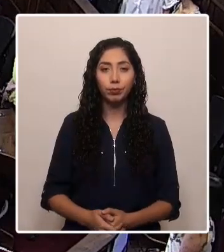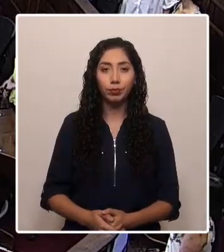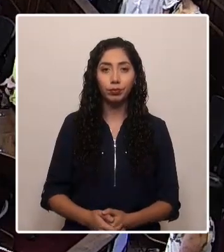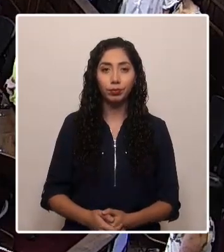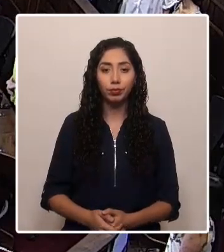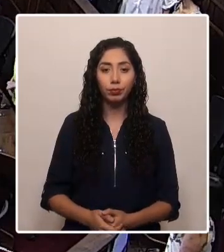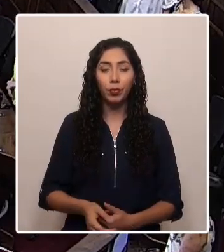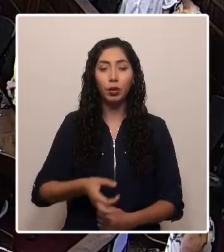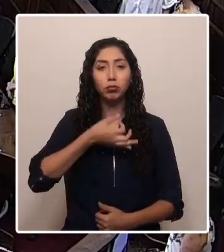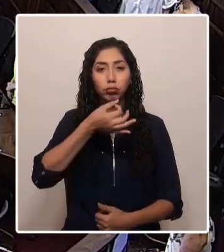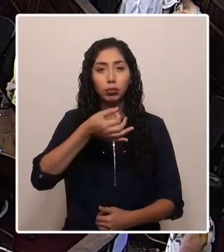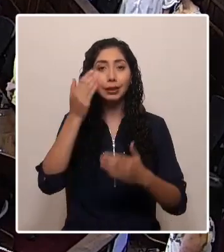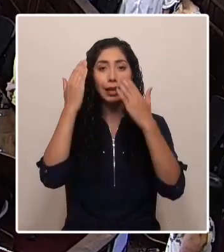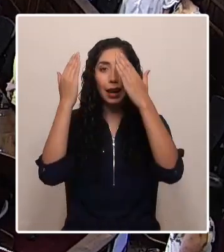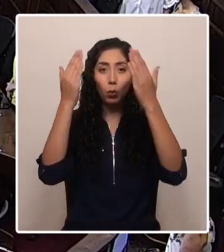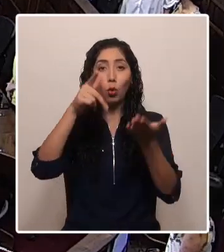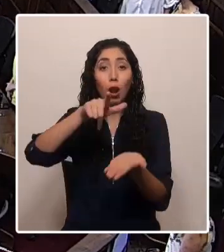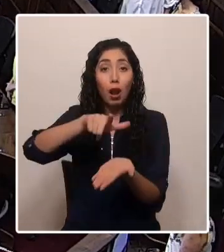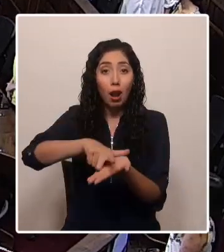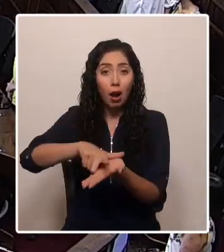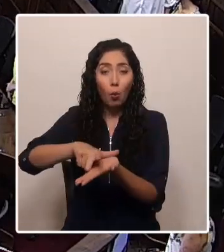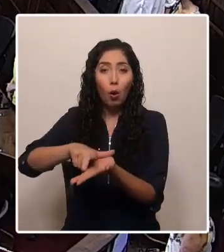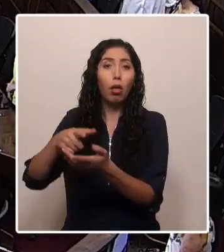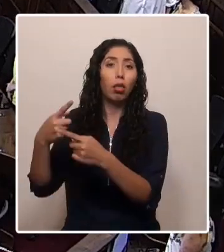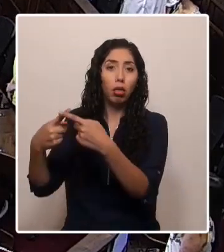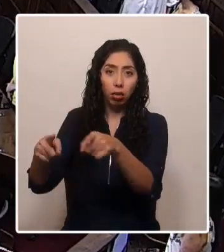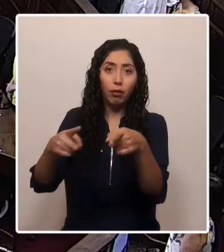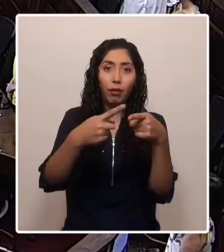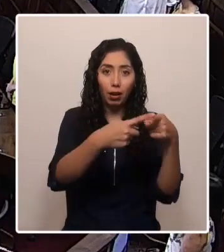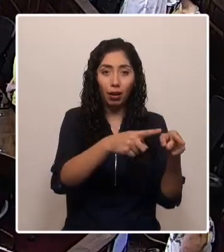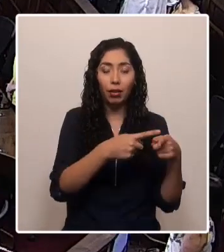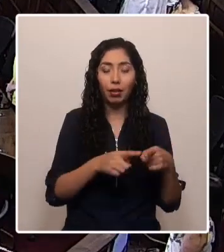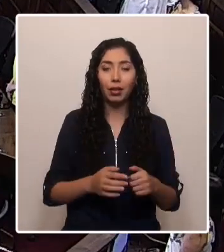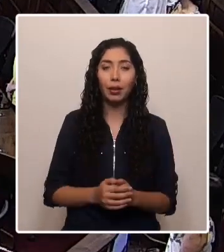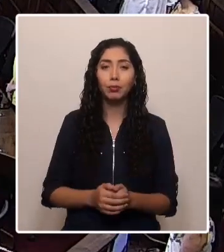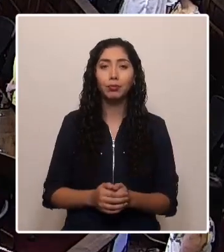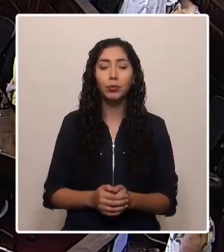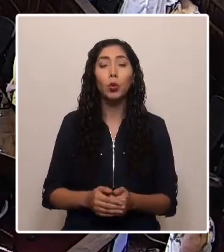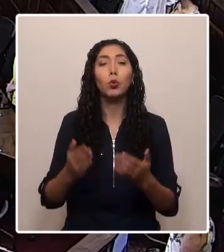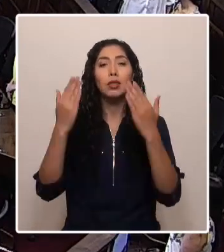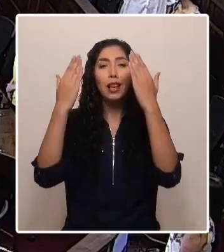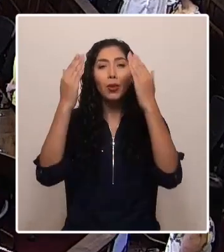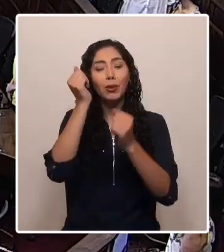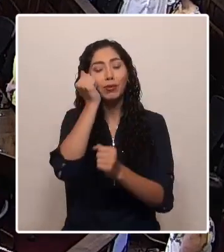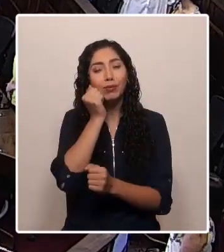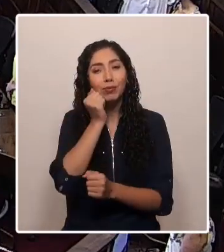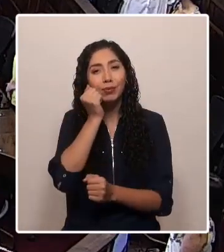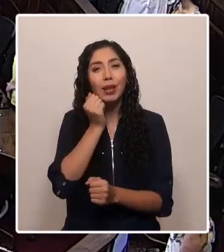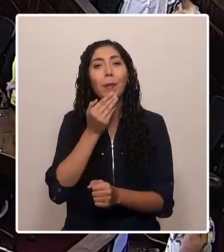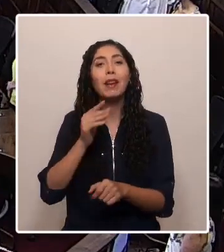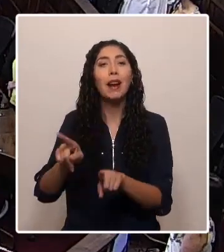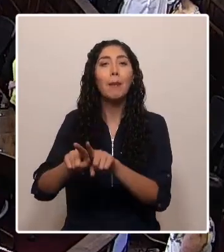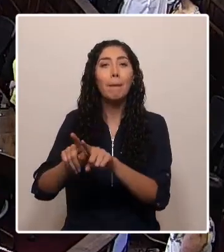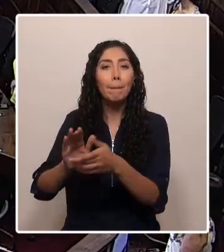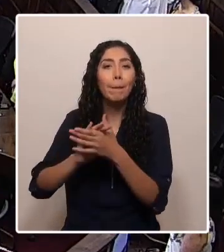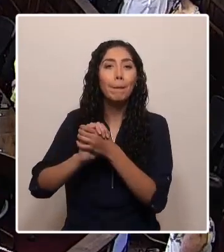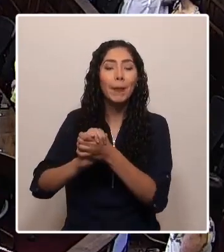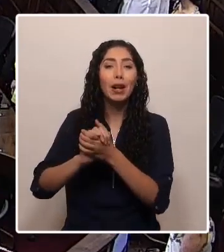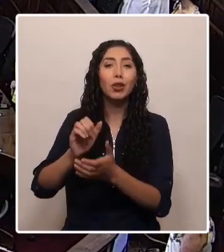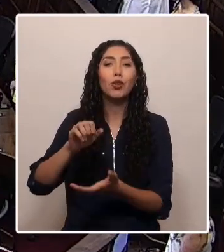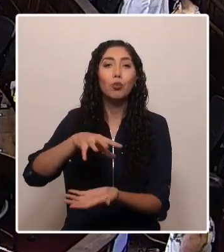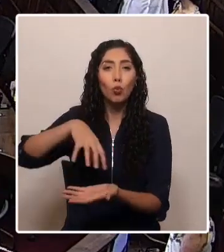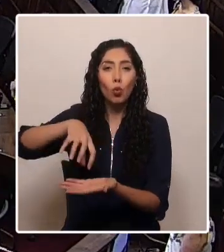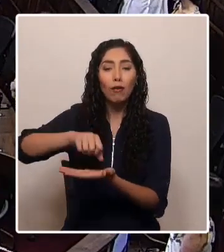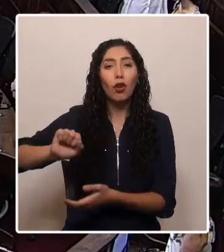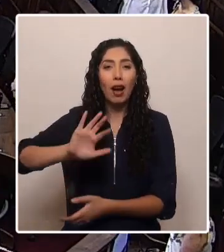Quetecta, Cuchalep Soleyev, Huegipcia, Mayech. Un saludo afectuoso a las hermanas y hermanos del pueblo tribal afrodescendiente y a la bandada